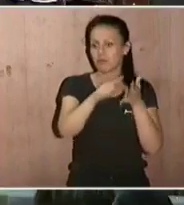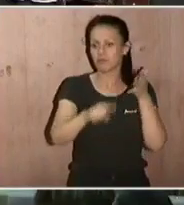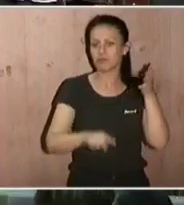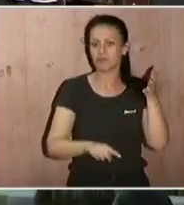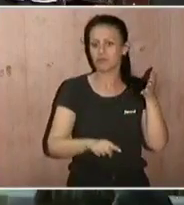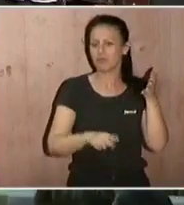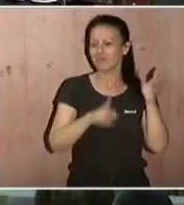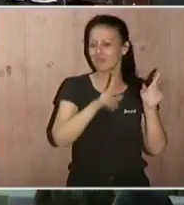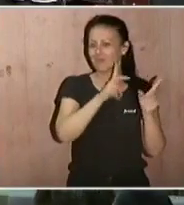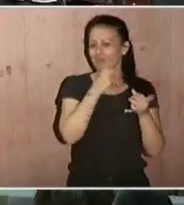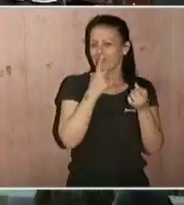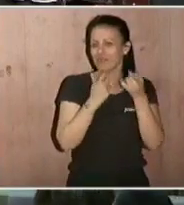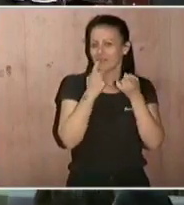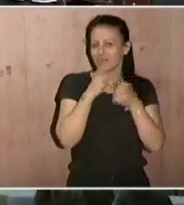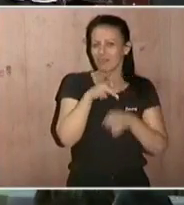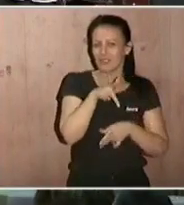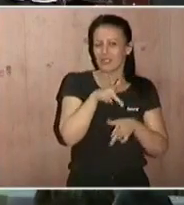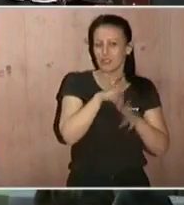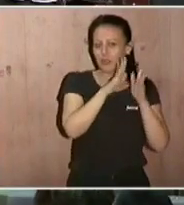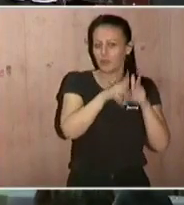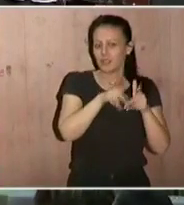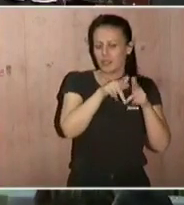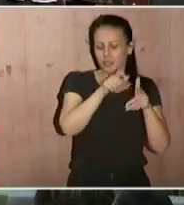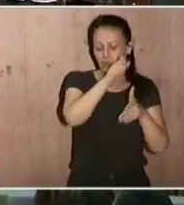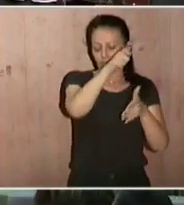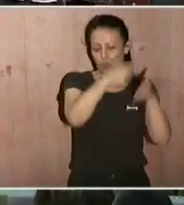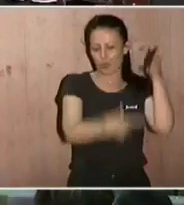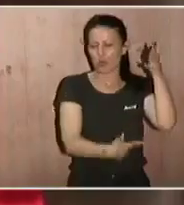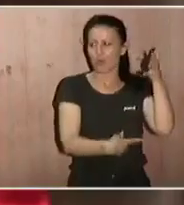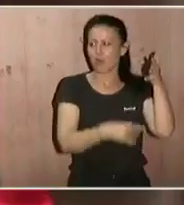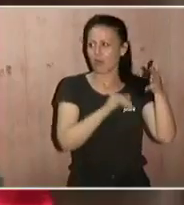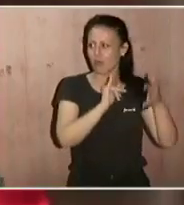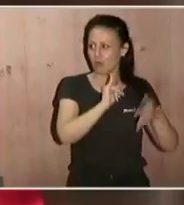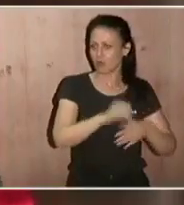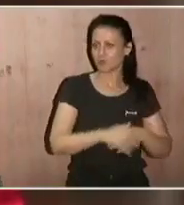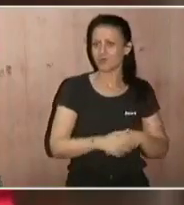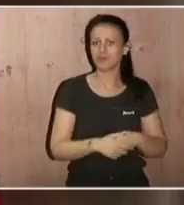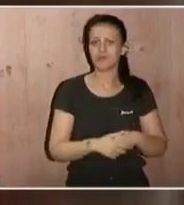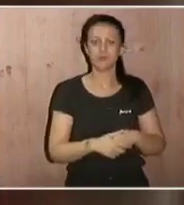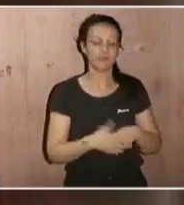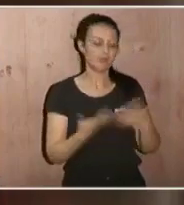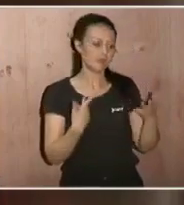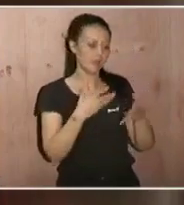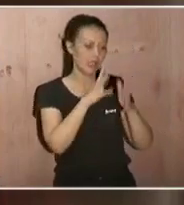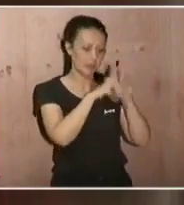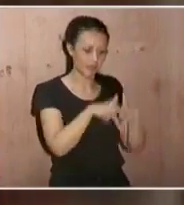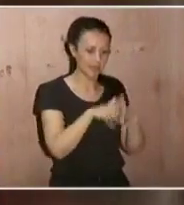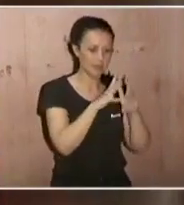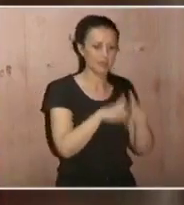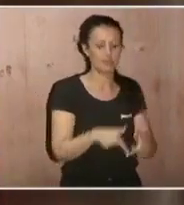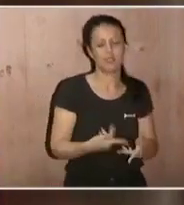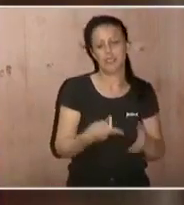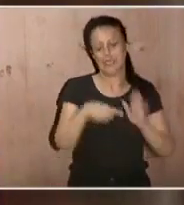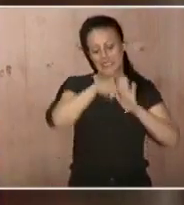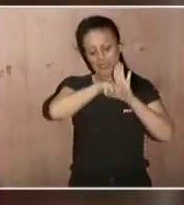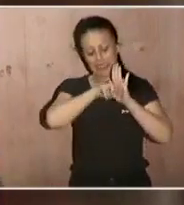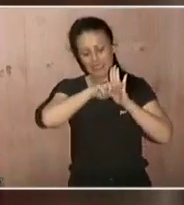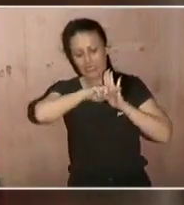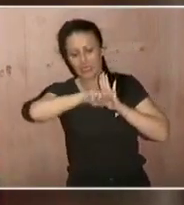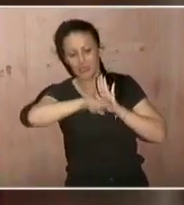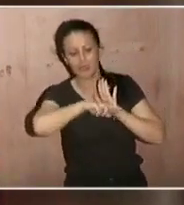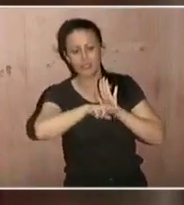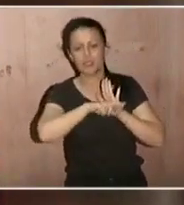fundamentales cuestiones del derecho administrativo: autotutela administrativa, reglamentos,